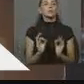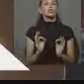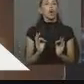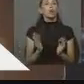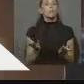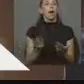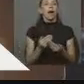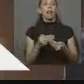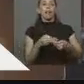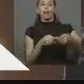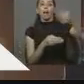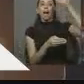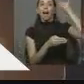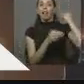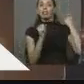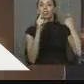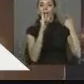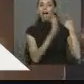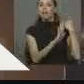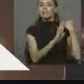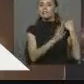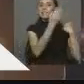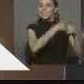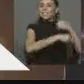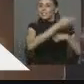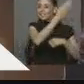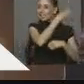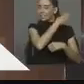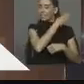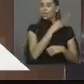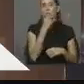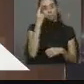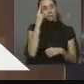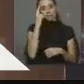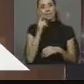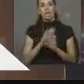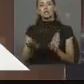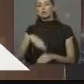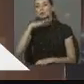el contexto de la época. No bastaba con ser radical,